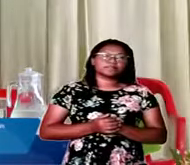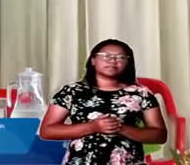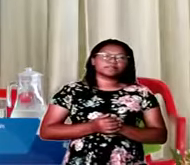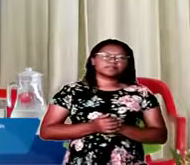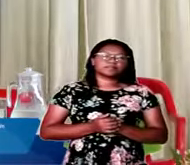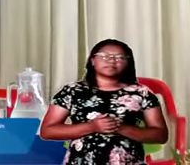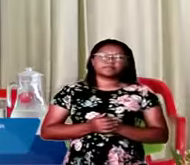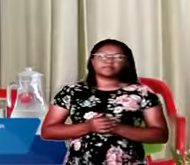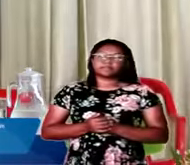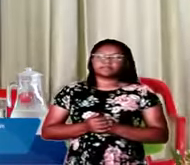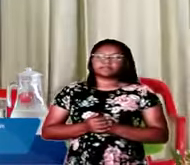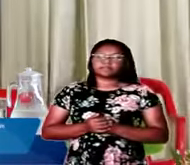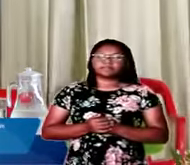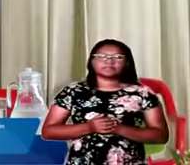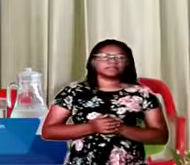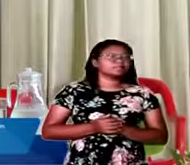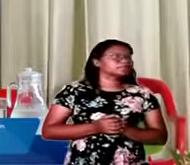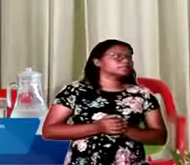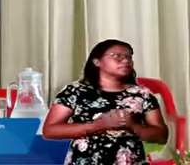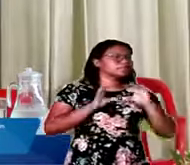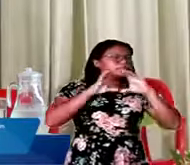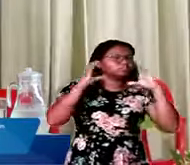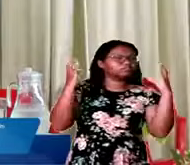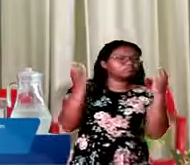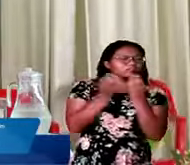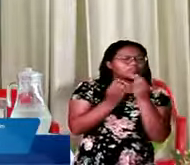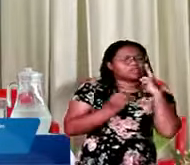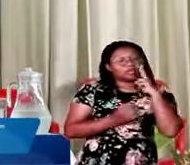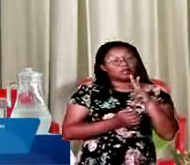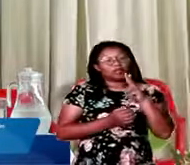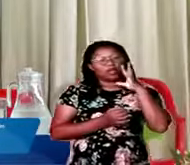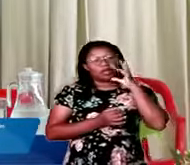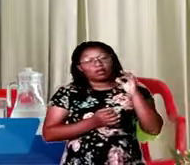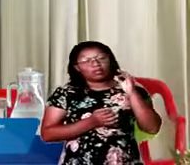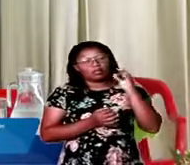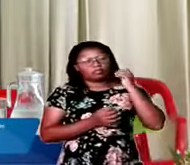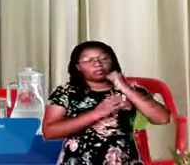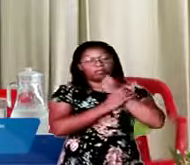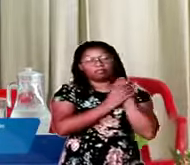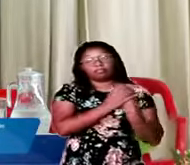religión universal que ve al hombre caído en su desgracia y no lo ayuda.